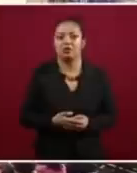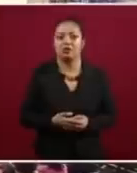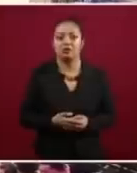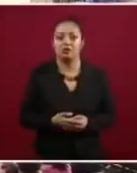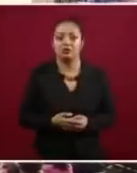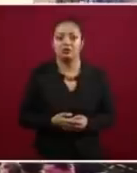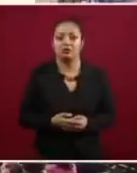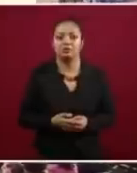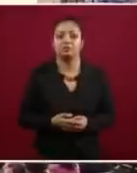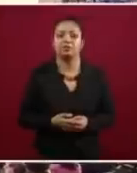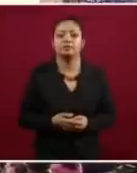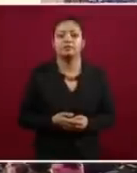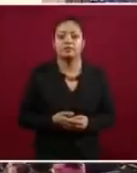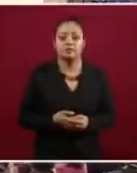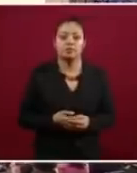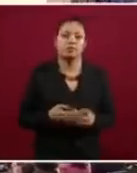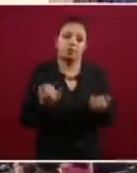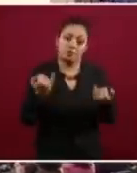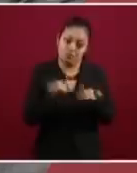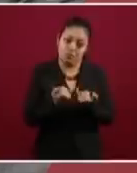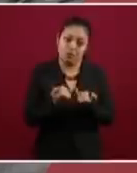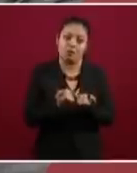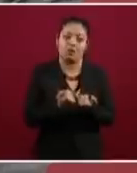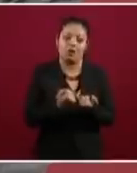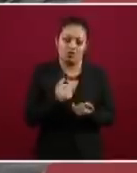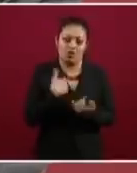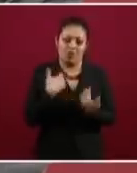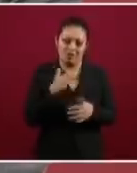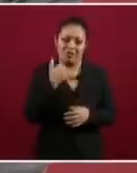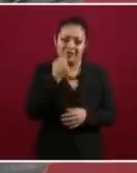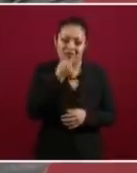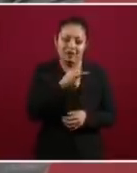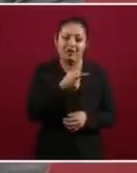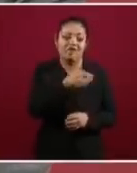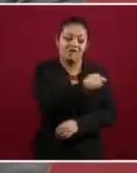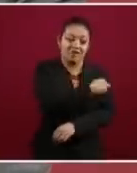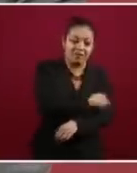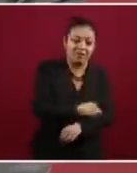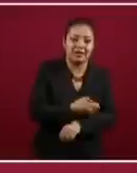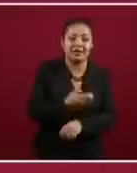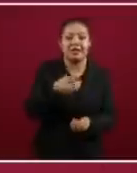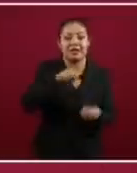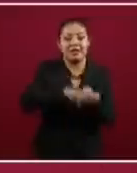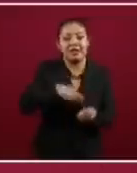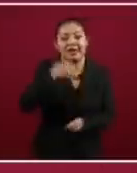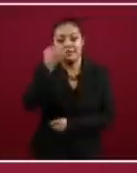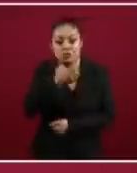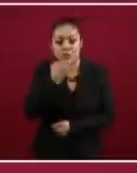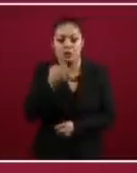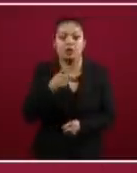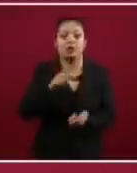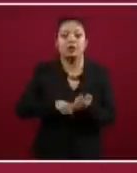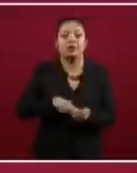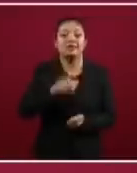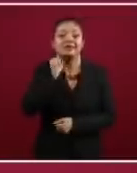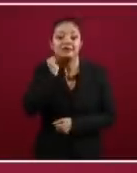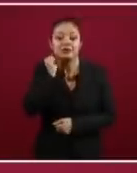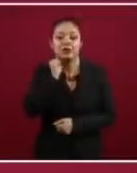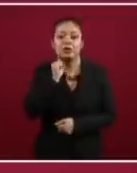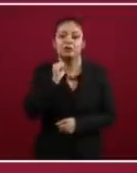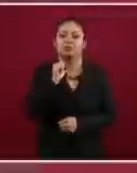les diría, en la familia, en la escuela, en los sindicatos y en el país.